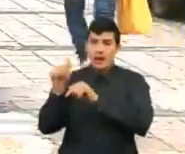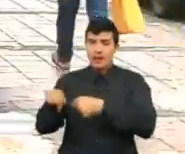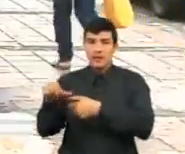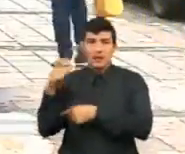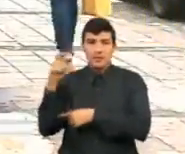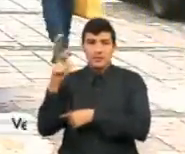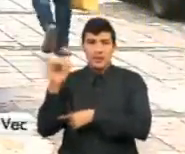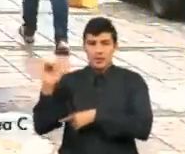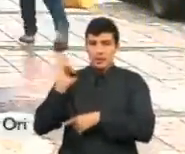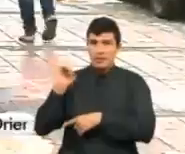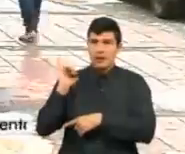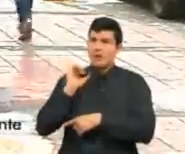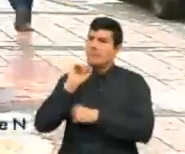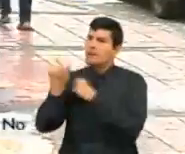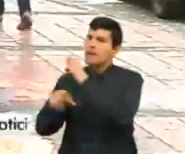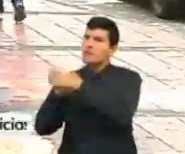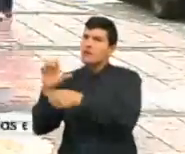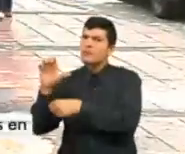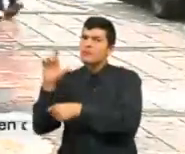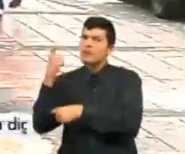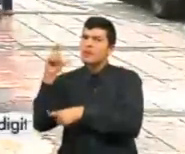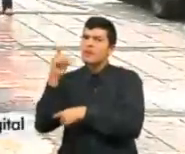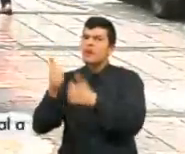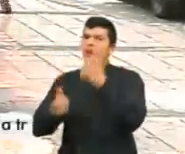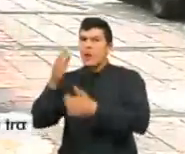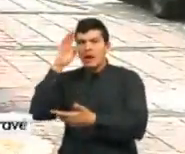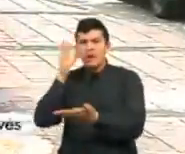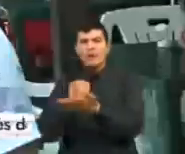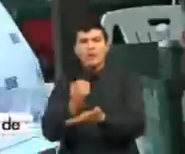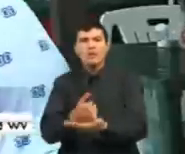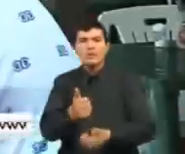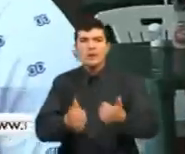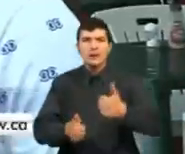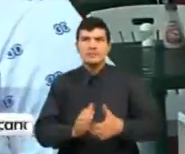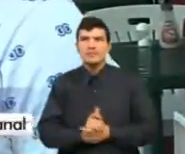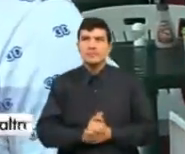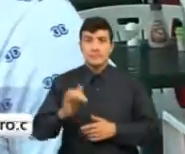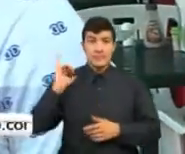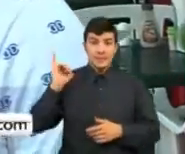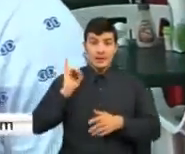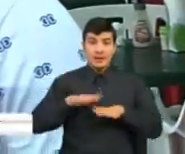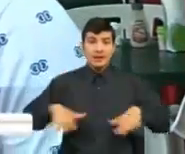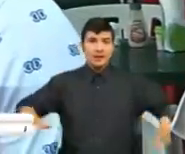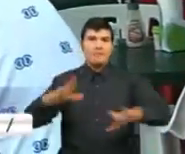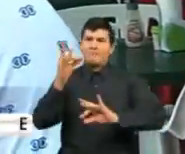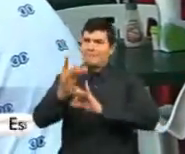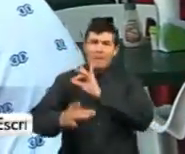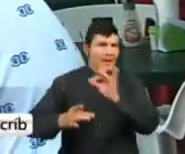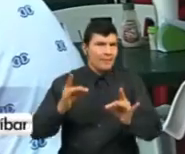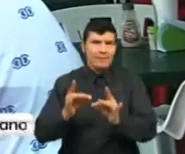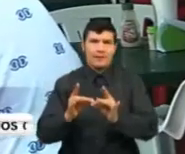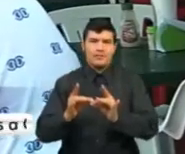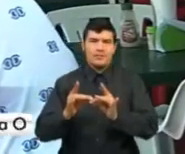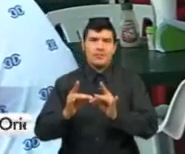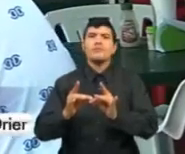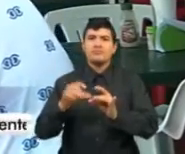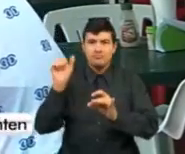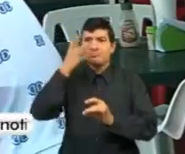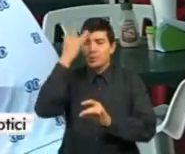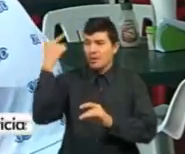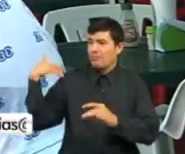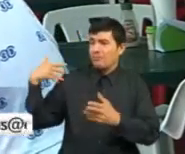sea militarizada, le preguntamos a los cucuteños cuál es su opinión. Militarizar la zona es perfecto, ya que últimamente acá